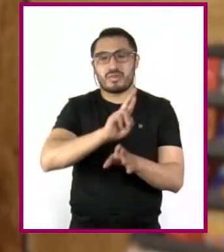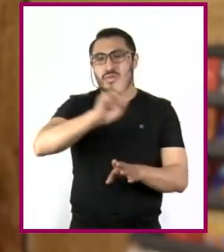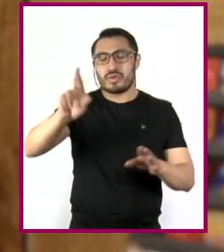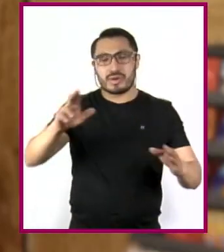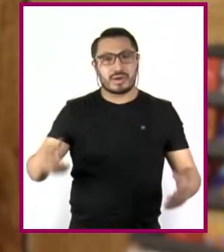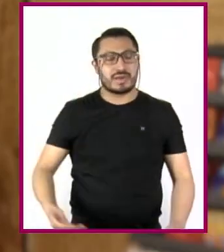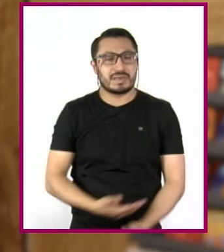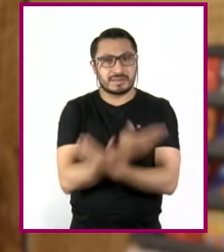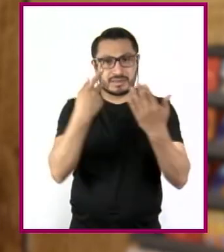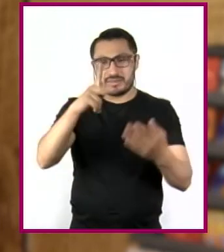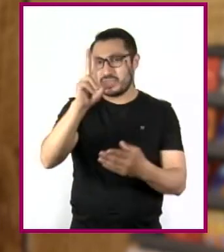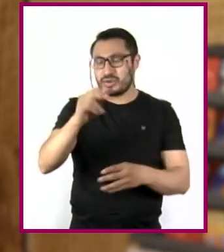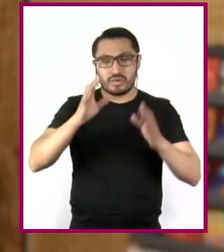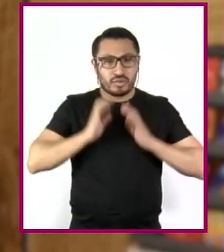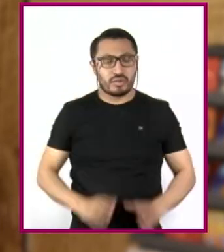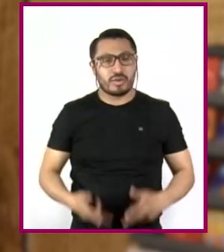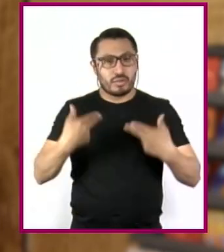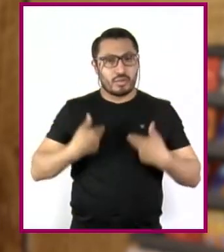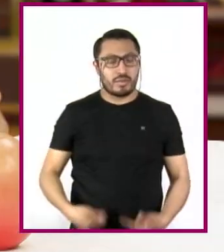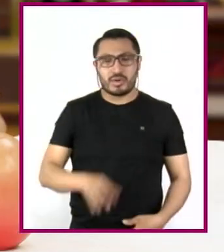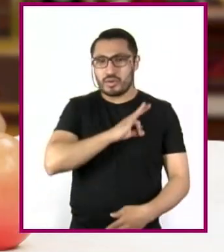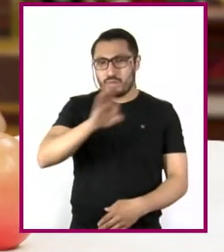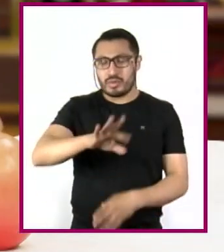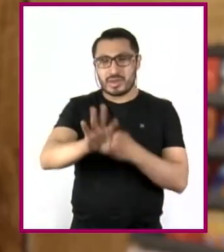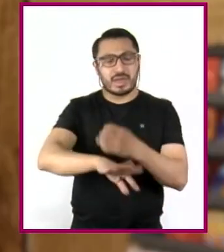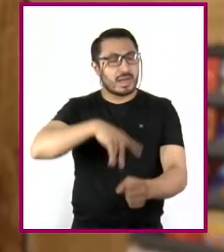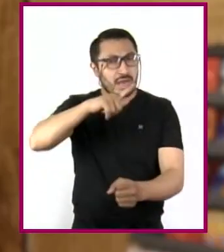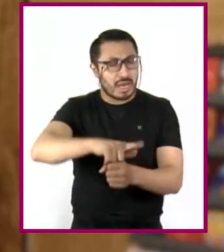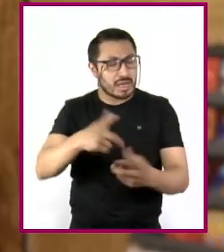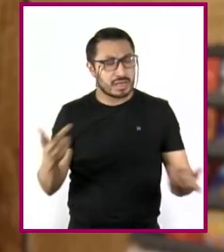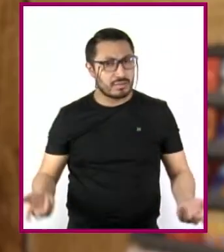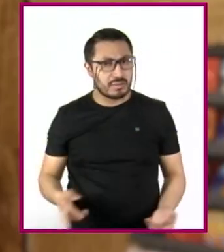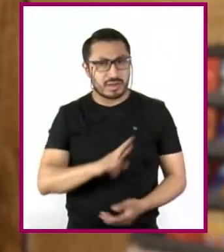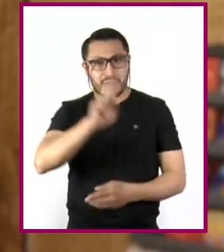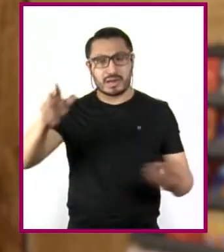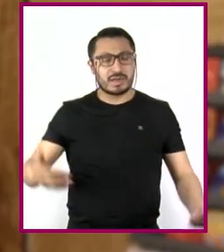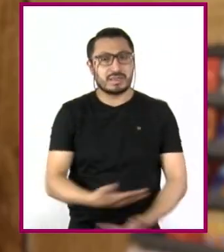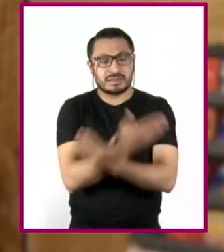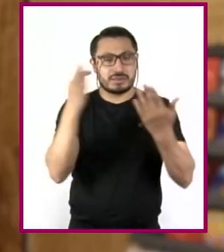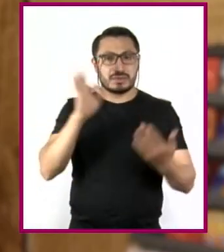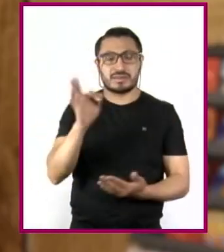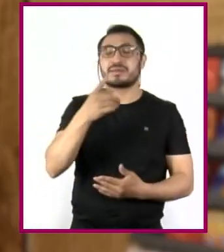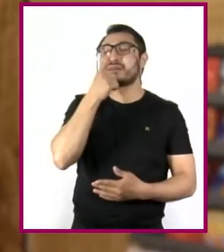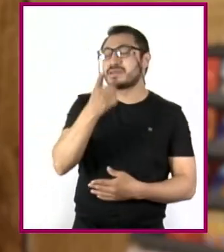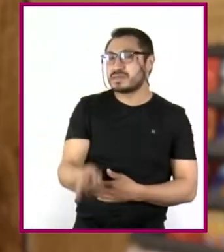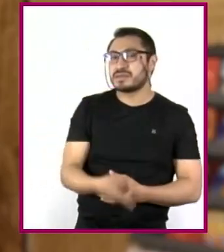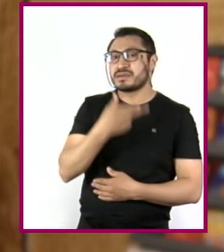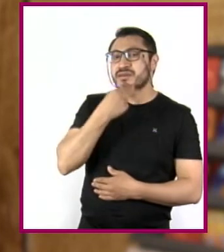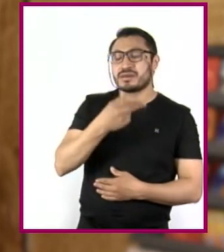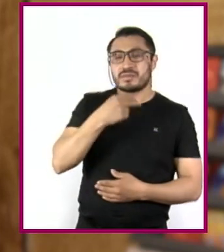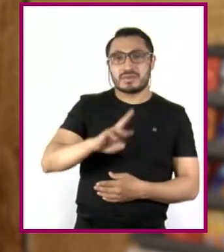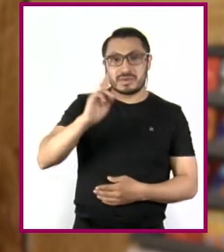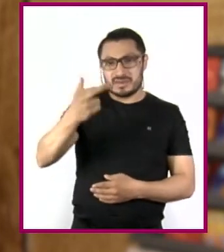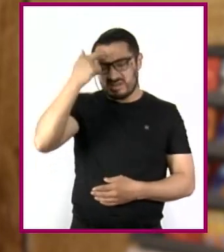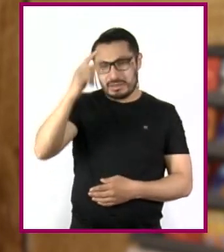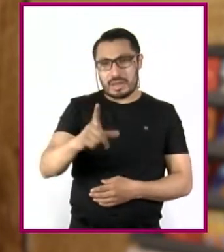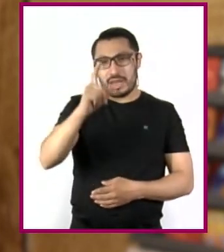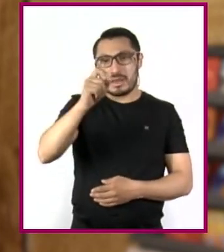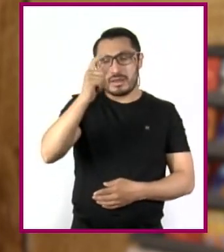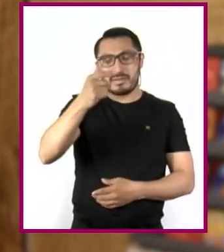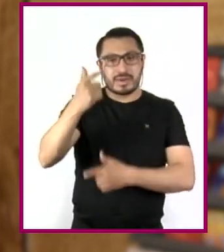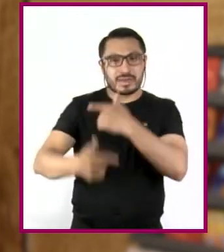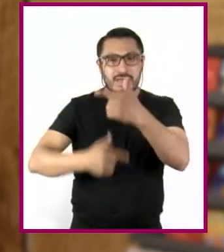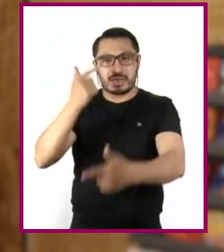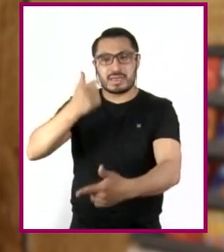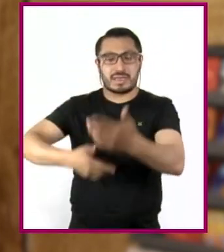cuerpo humano. Puede ser que reencarnes en un animal. Se dice que Pitágoras recordaba 20 generaciones previas de